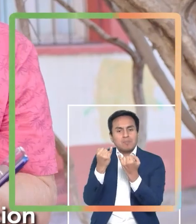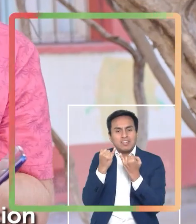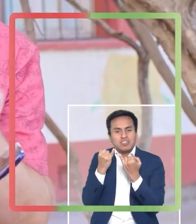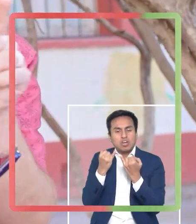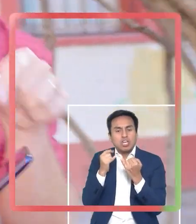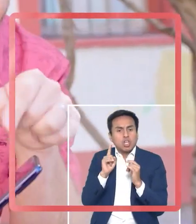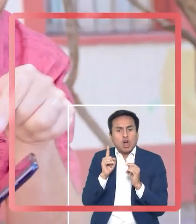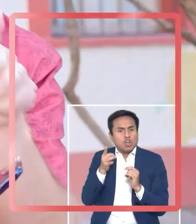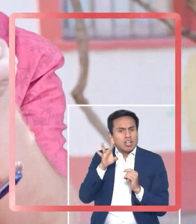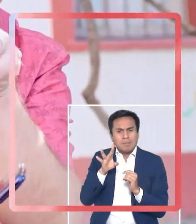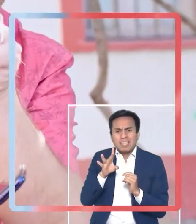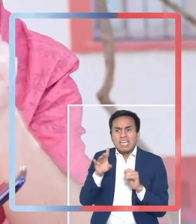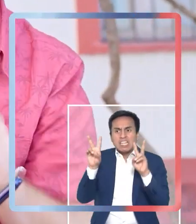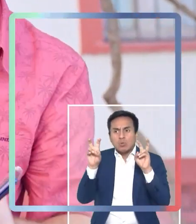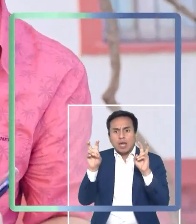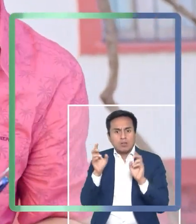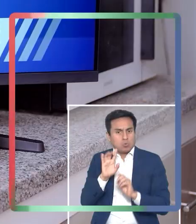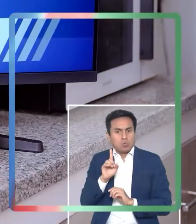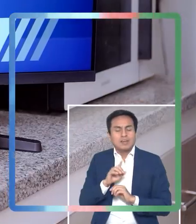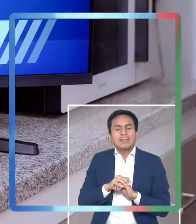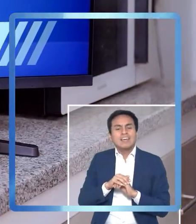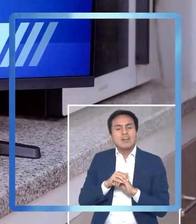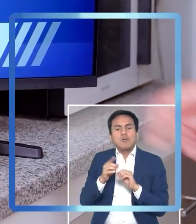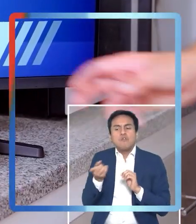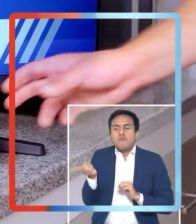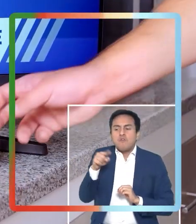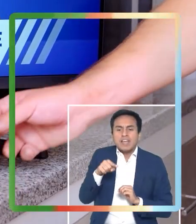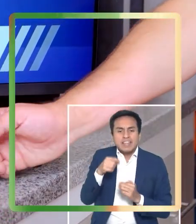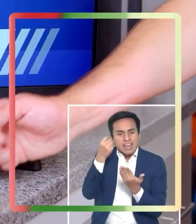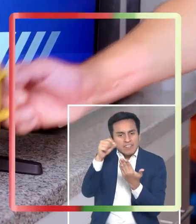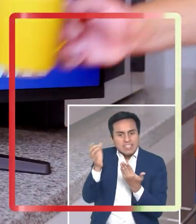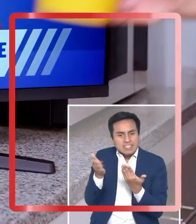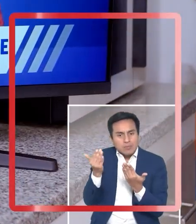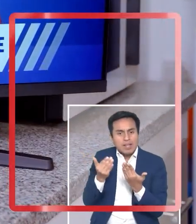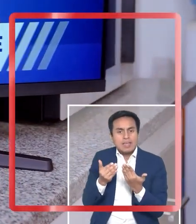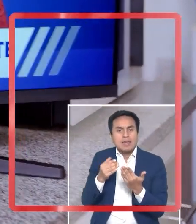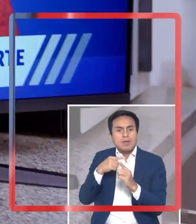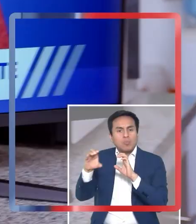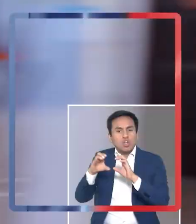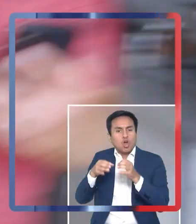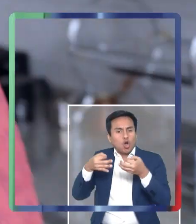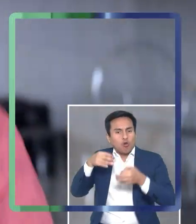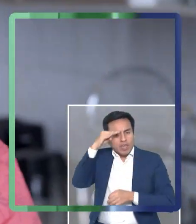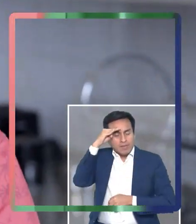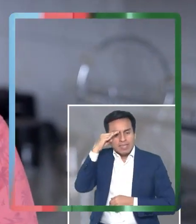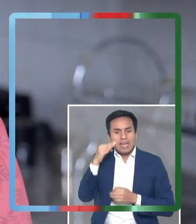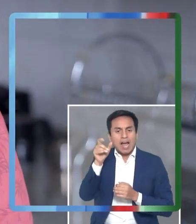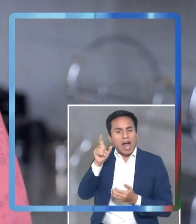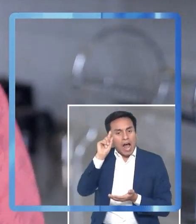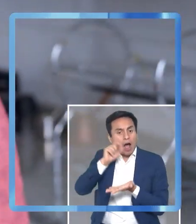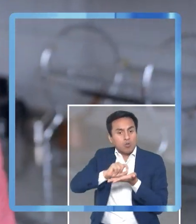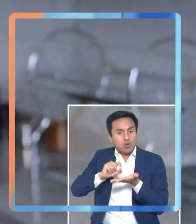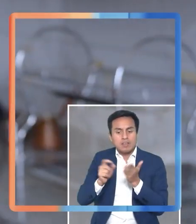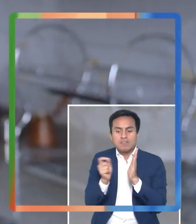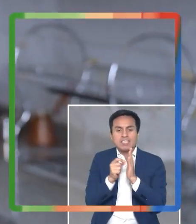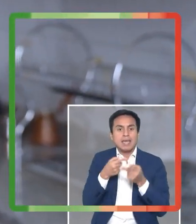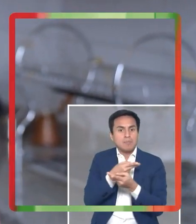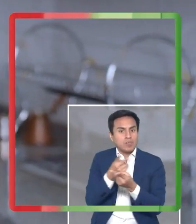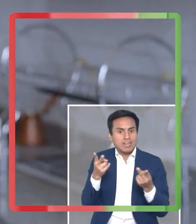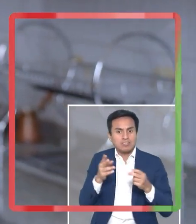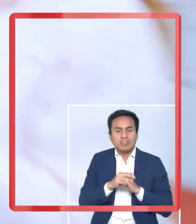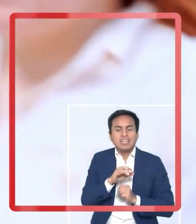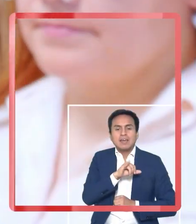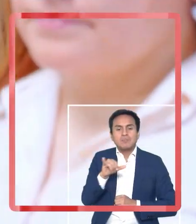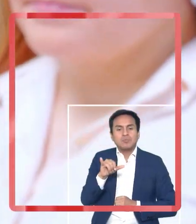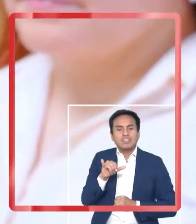información y no te quedes solo con el titular revisa su fuente y si es un medio confiable chequea su autor y la fecha de